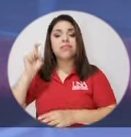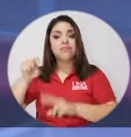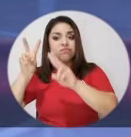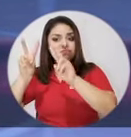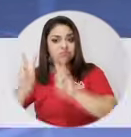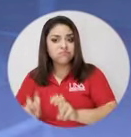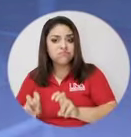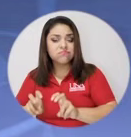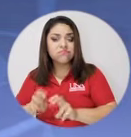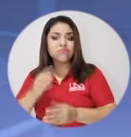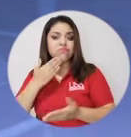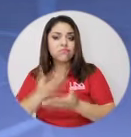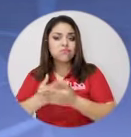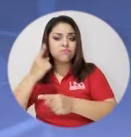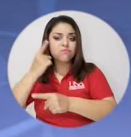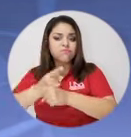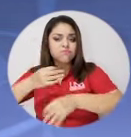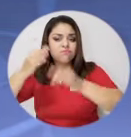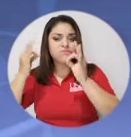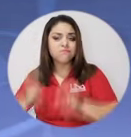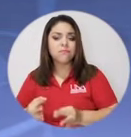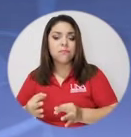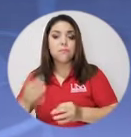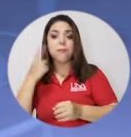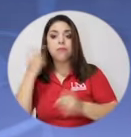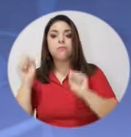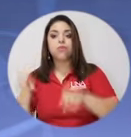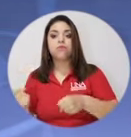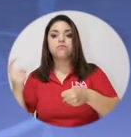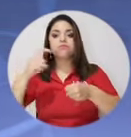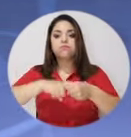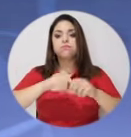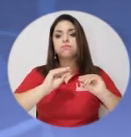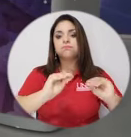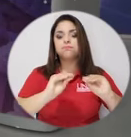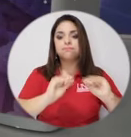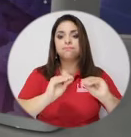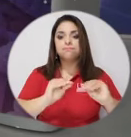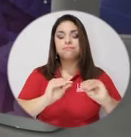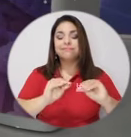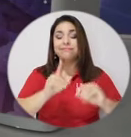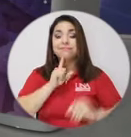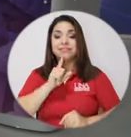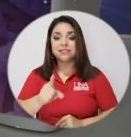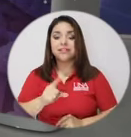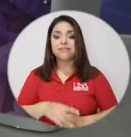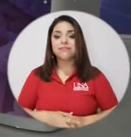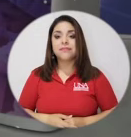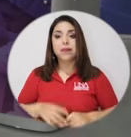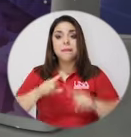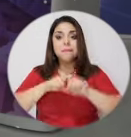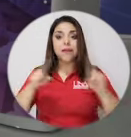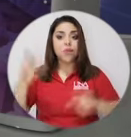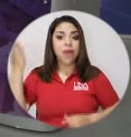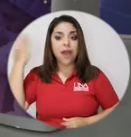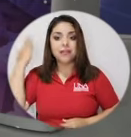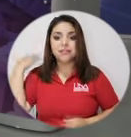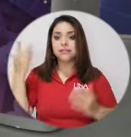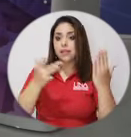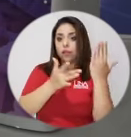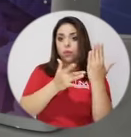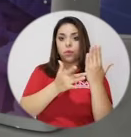venía hablando de eso, pero el tema de la tecnología no era uno de los ejes prioritarios, digamos, de la